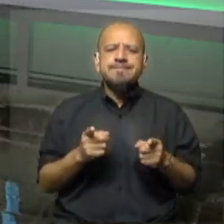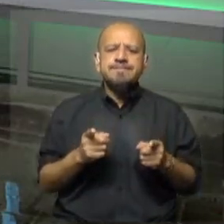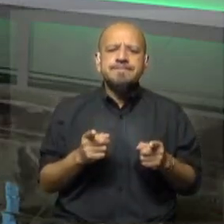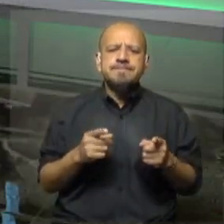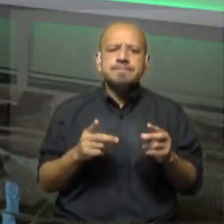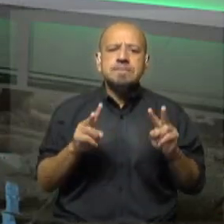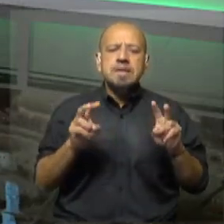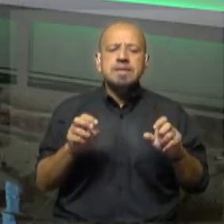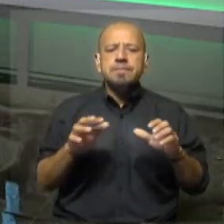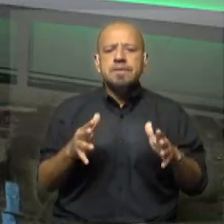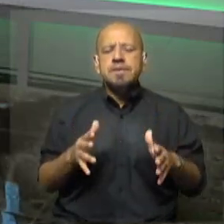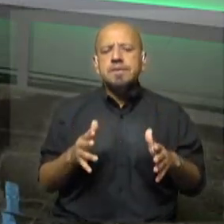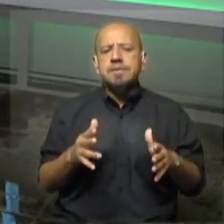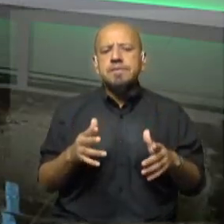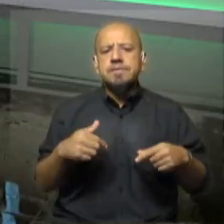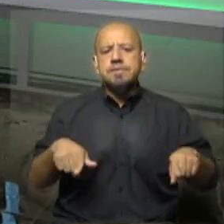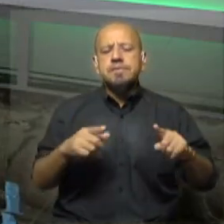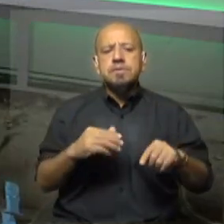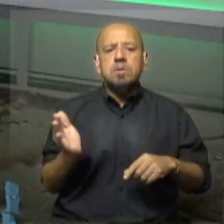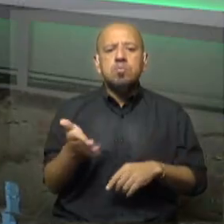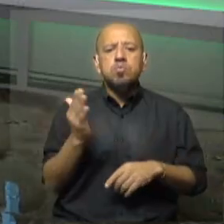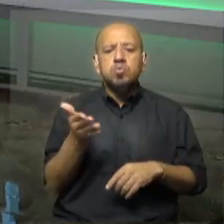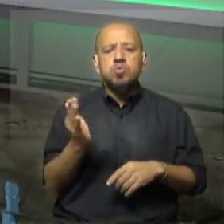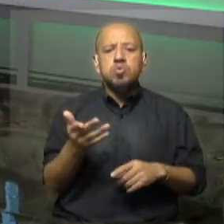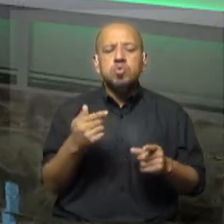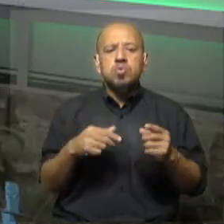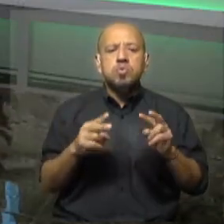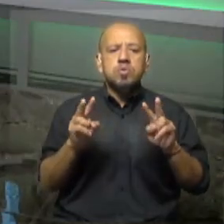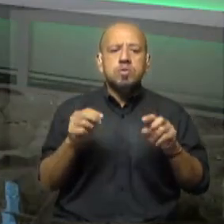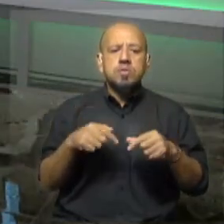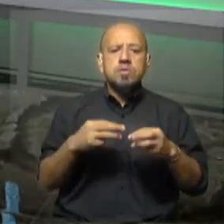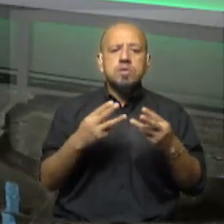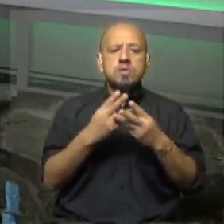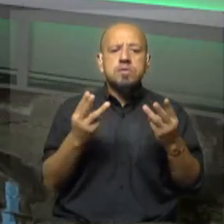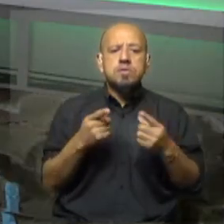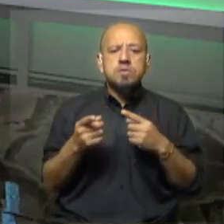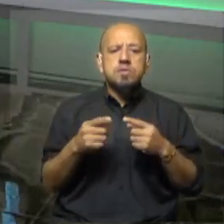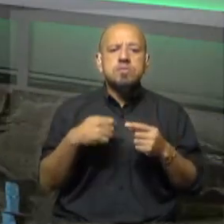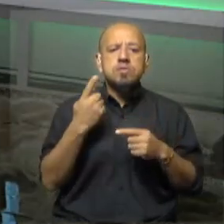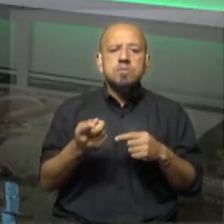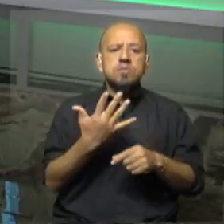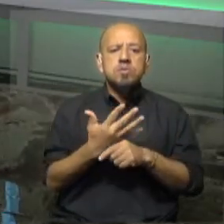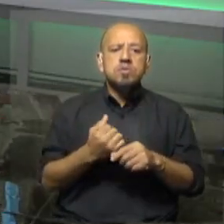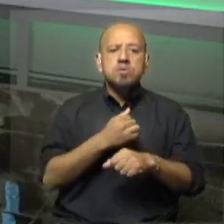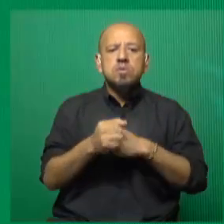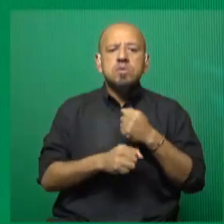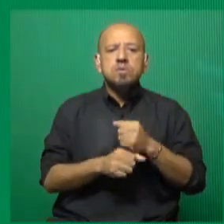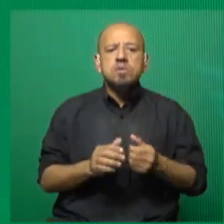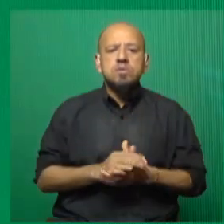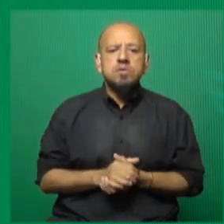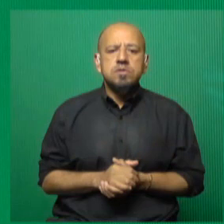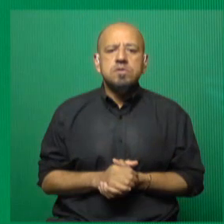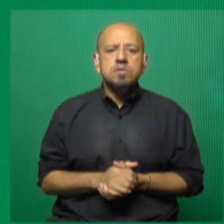el abastecimiento y con la producción nacional en términos generales y para los próximos 5 años, por ejemplo. Bueno, ¿qué es